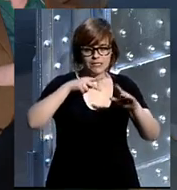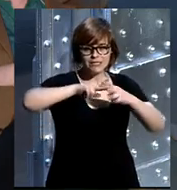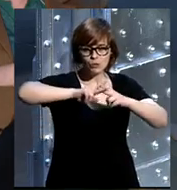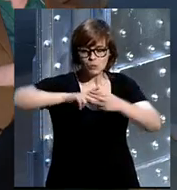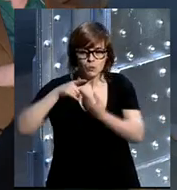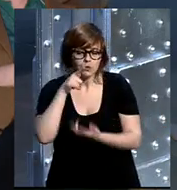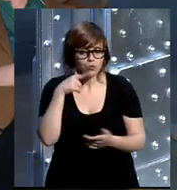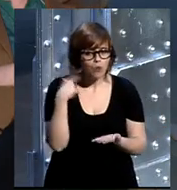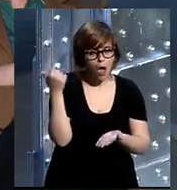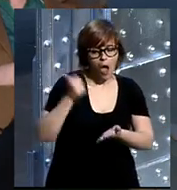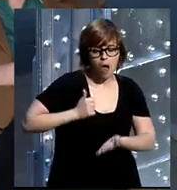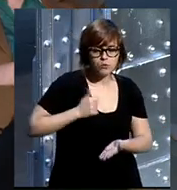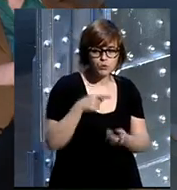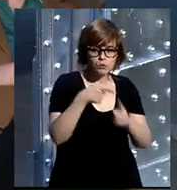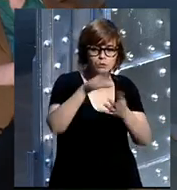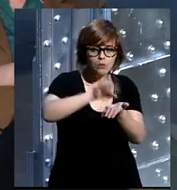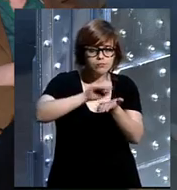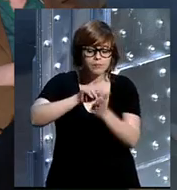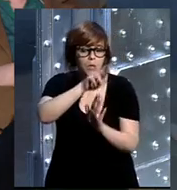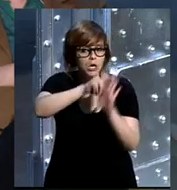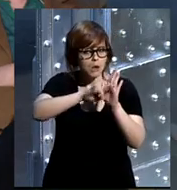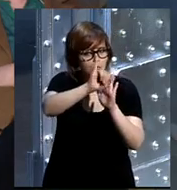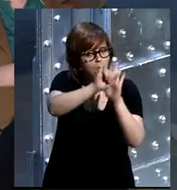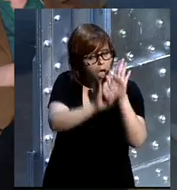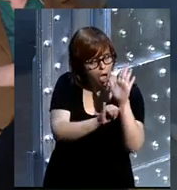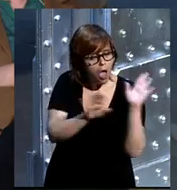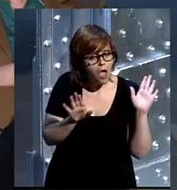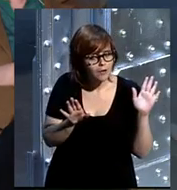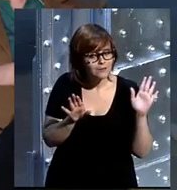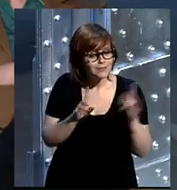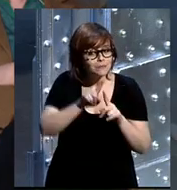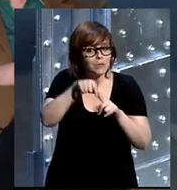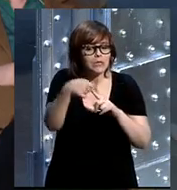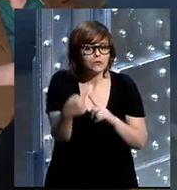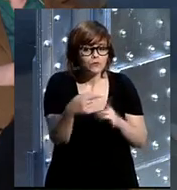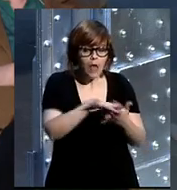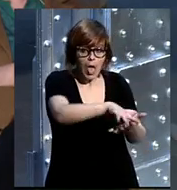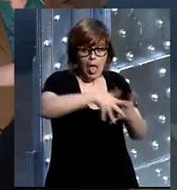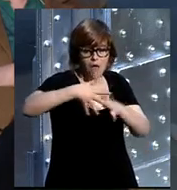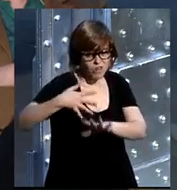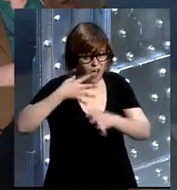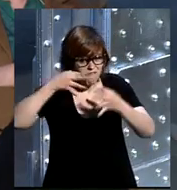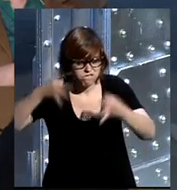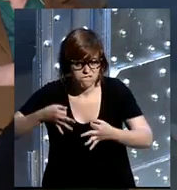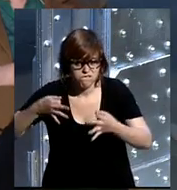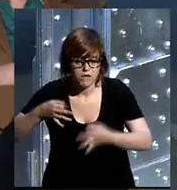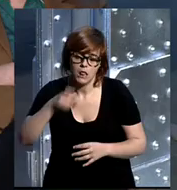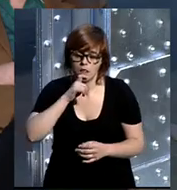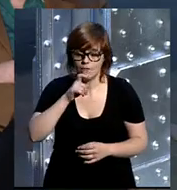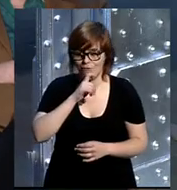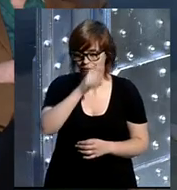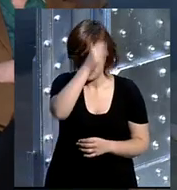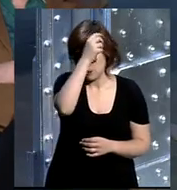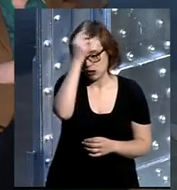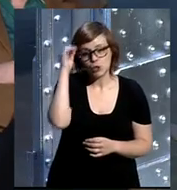parte instrumental, que están recogidos en el reglamento, van a ser de muy difícil aplicación práctica. No sé si me explico.